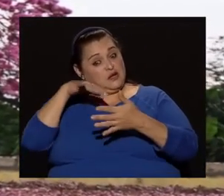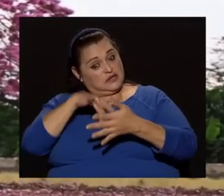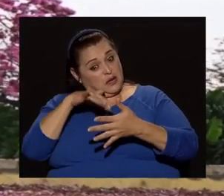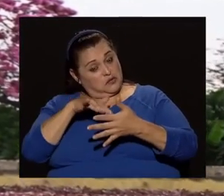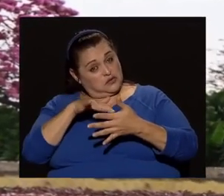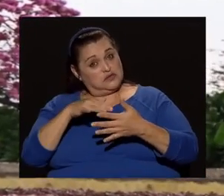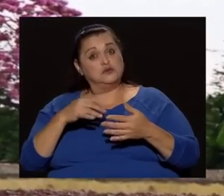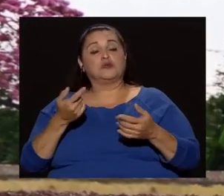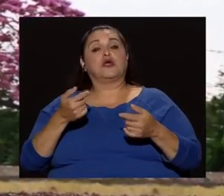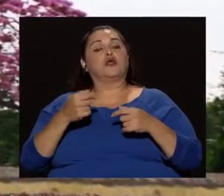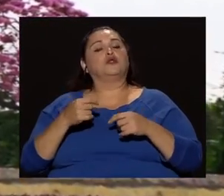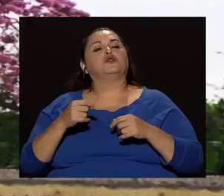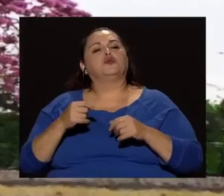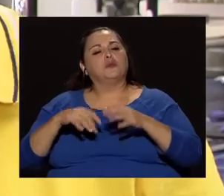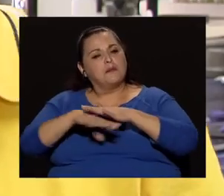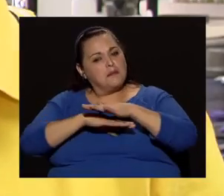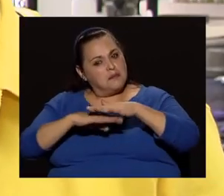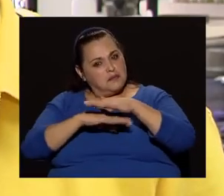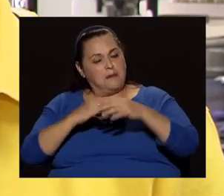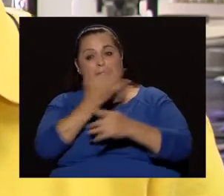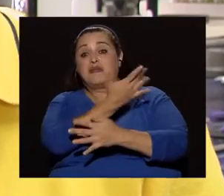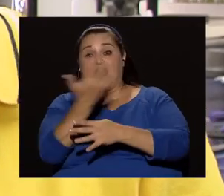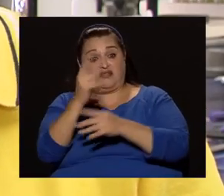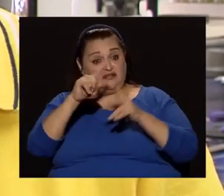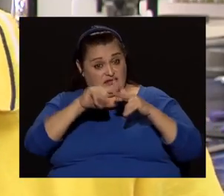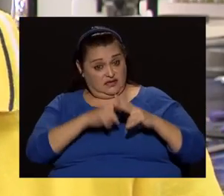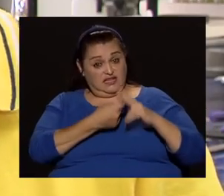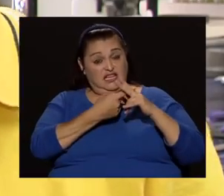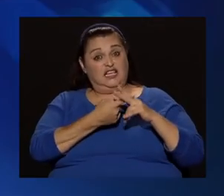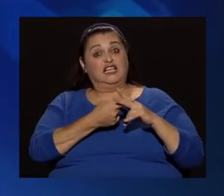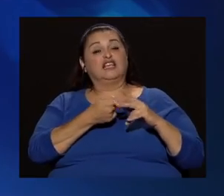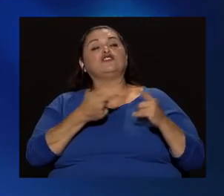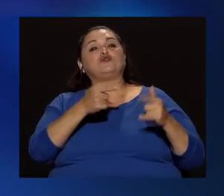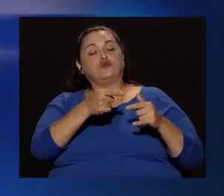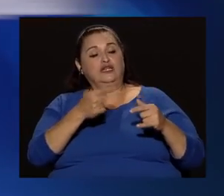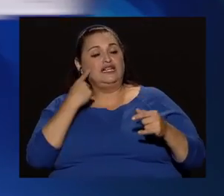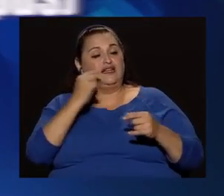en flavonoides que pueden ser utilizados en la industria farmacéutica.